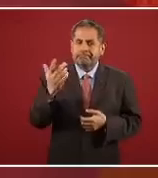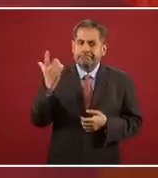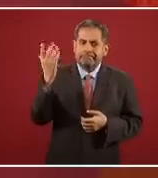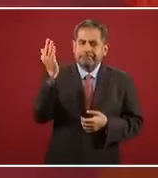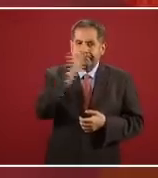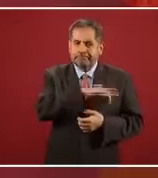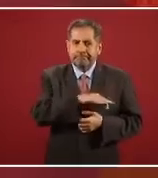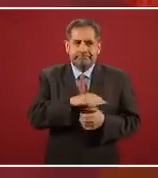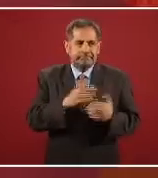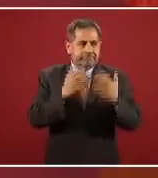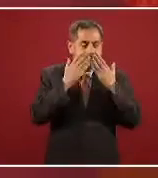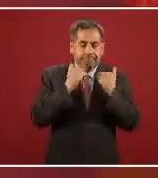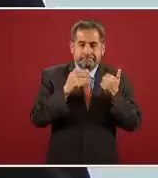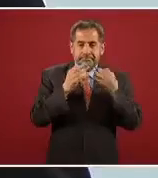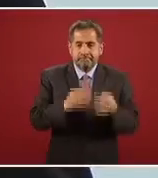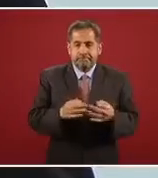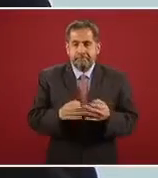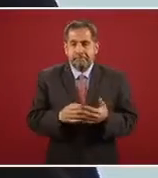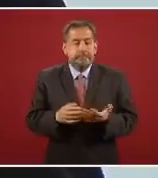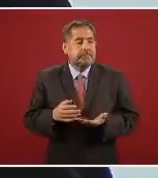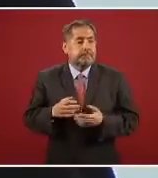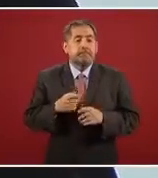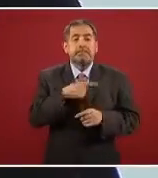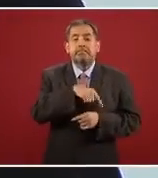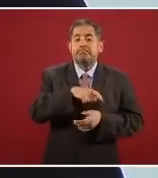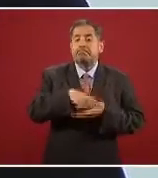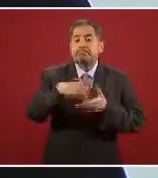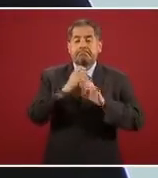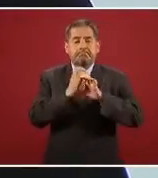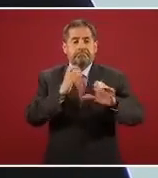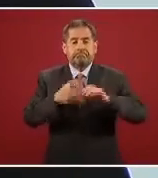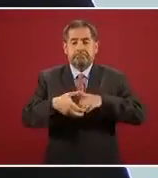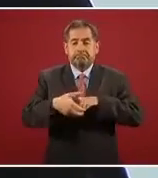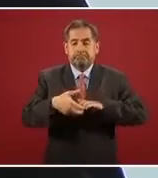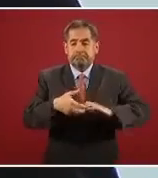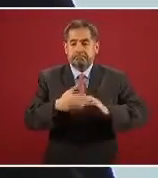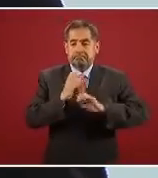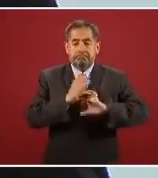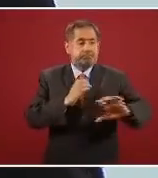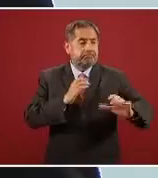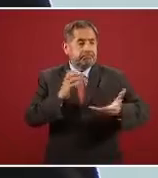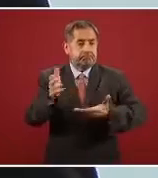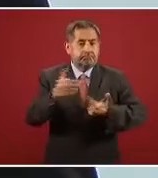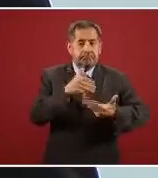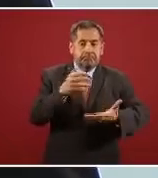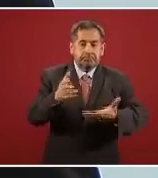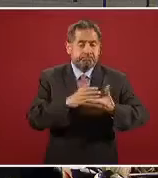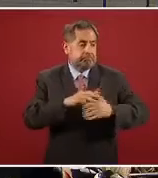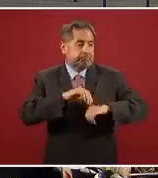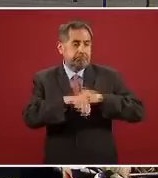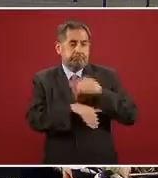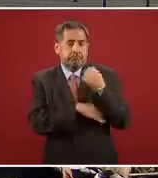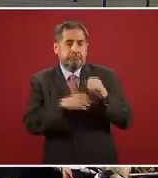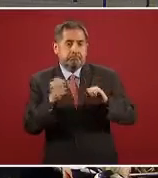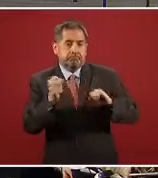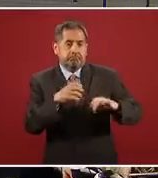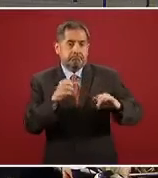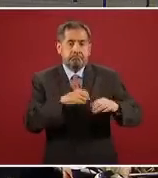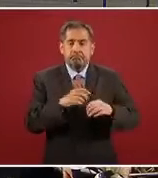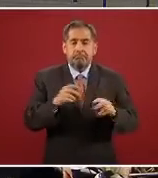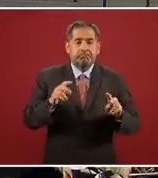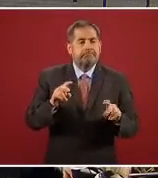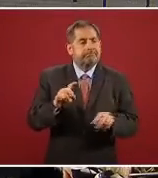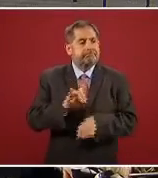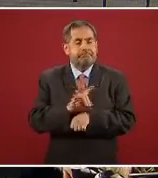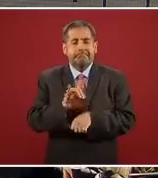se adquiría ganado fino, se adquirían cajas de tráiler, se adquirían vehículos para generar estas empresas